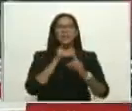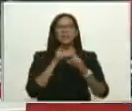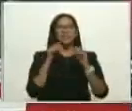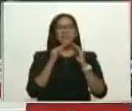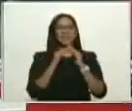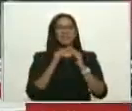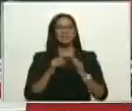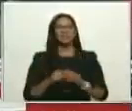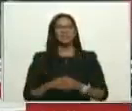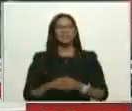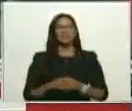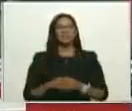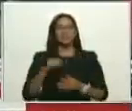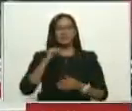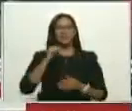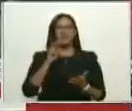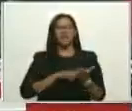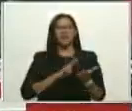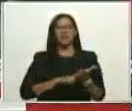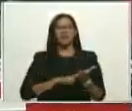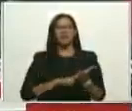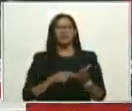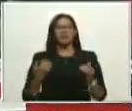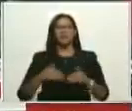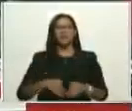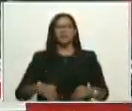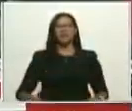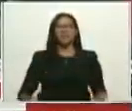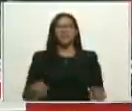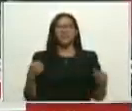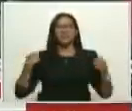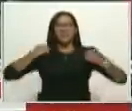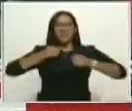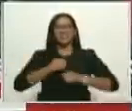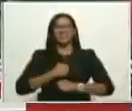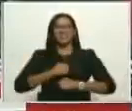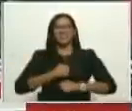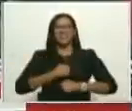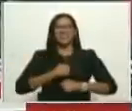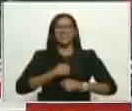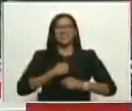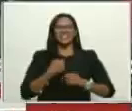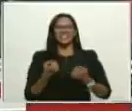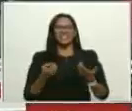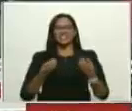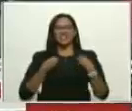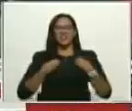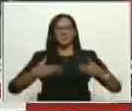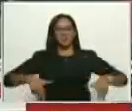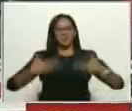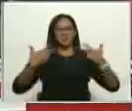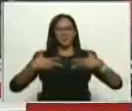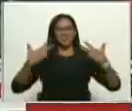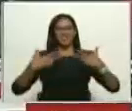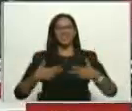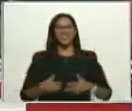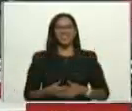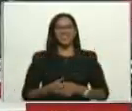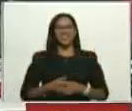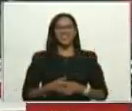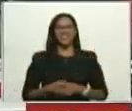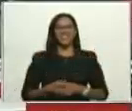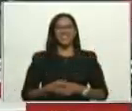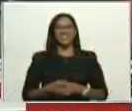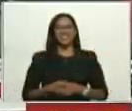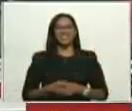casa. Es correcto, sí. Uno se ponía un short, una chaqueta y salía en vivo. ¿Ah?